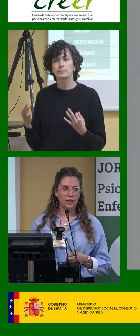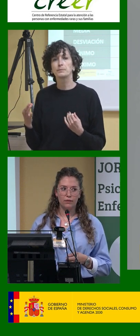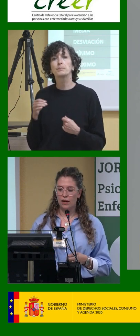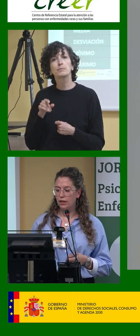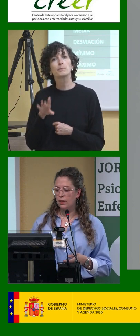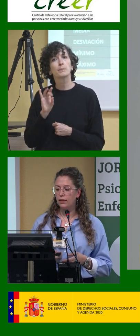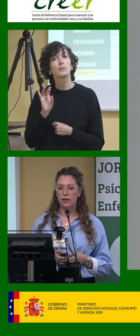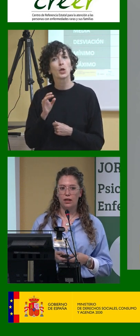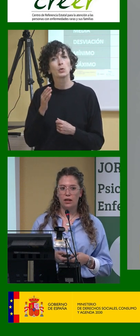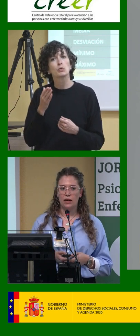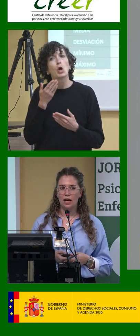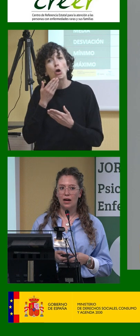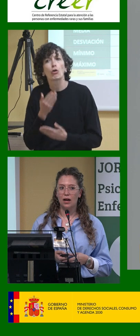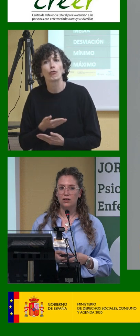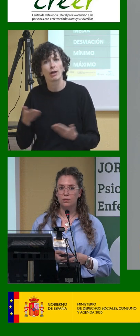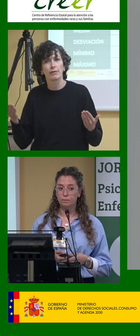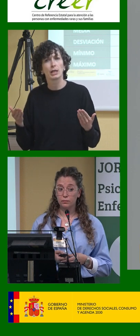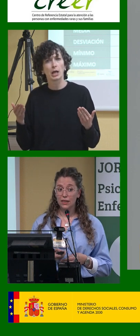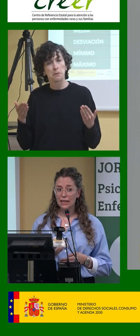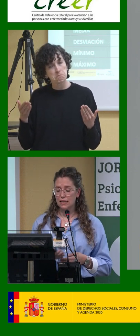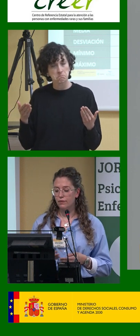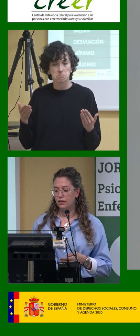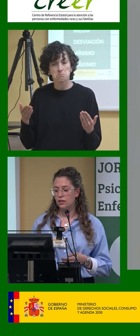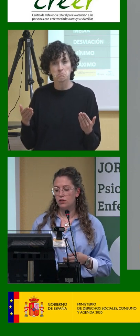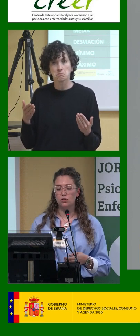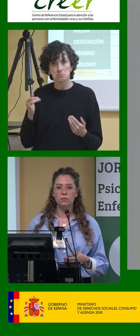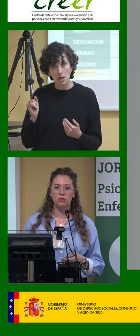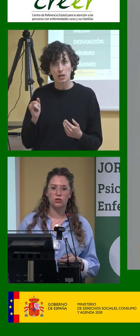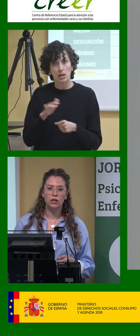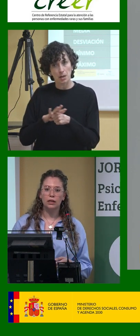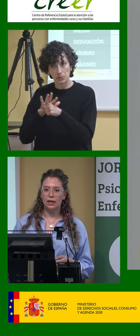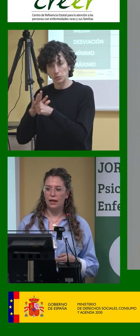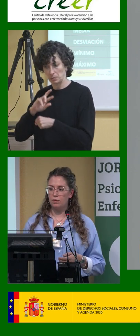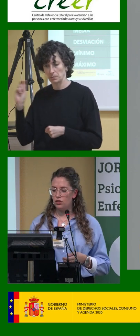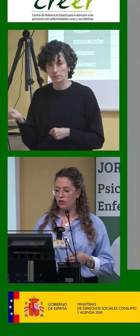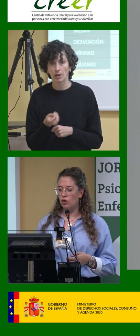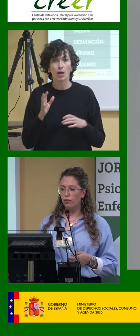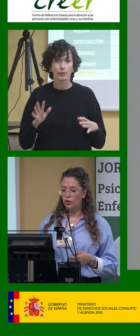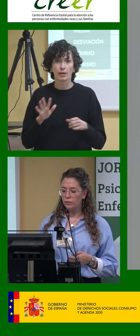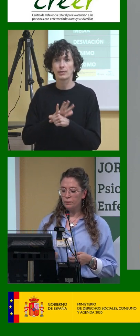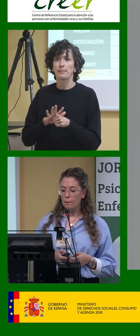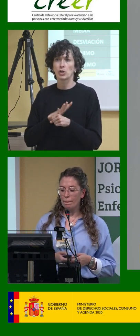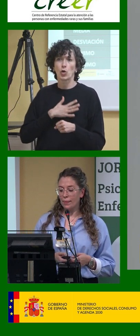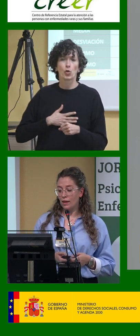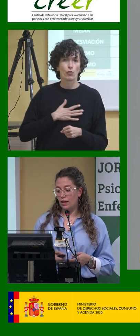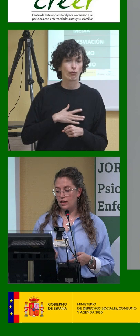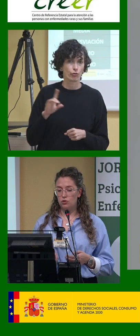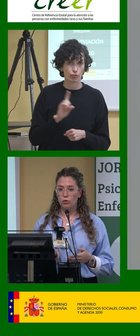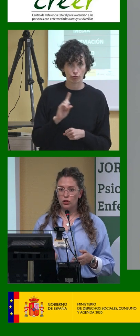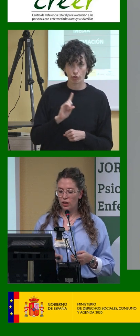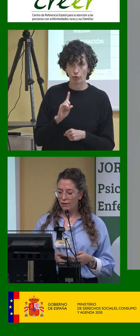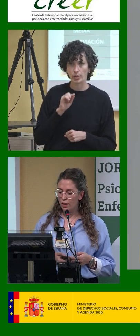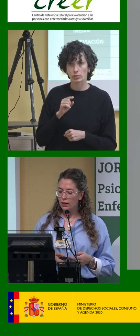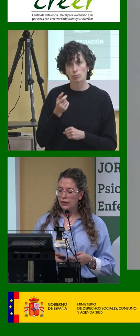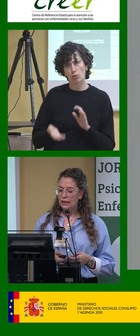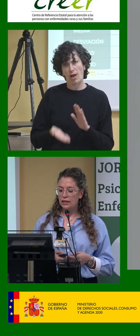muestran cierta fiabilidad las diferentes dimensiones, menos la dimensión de confort, que es un